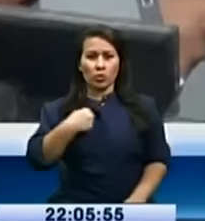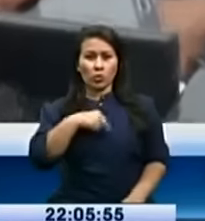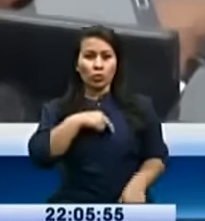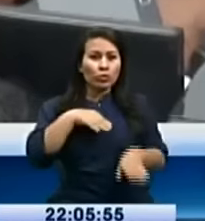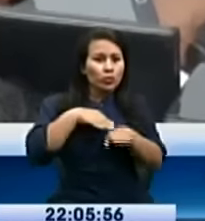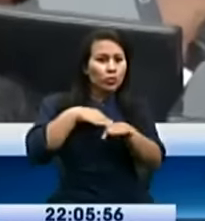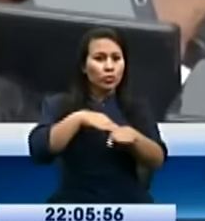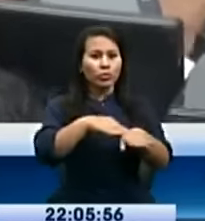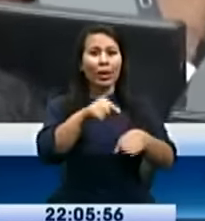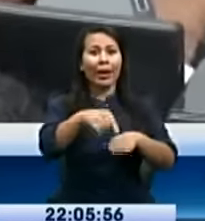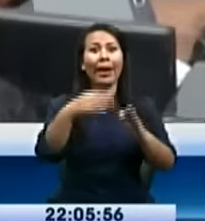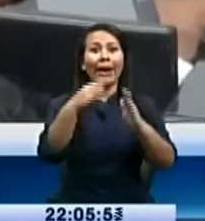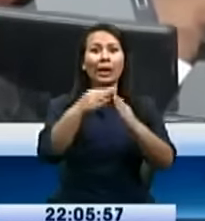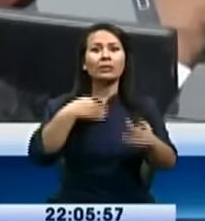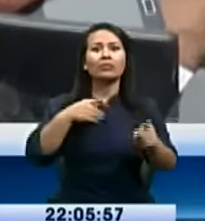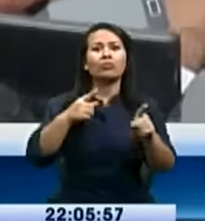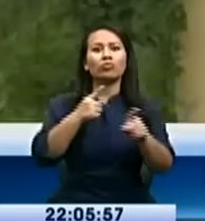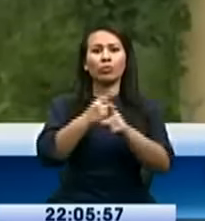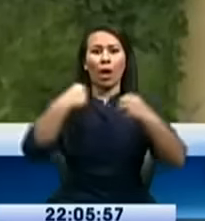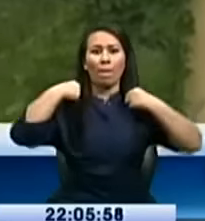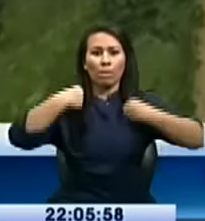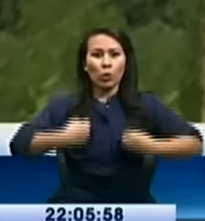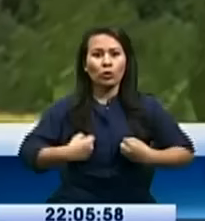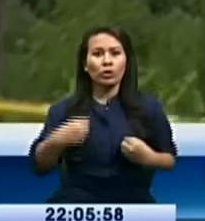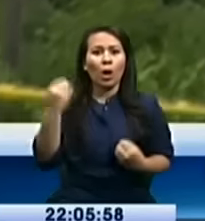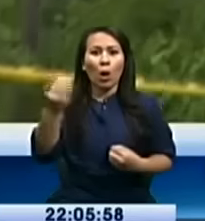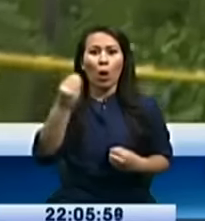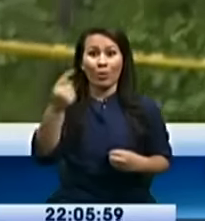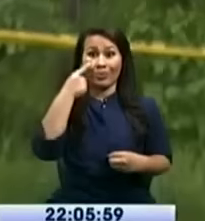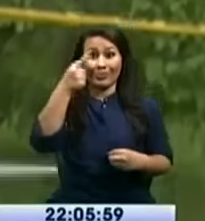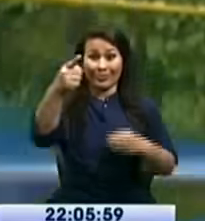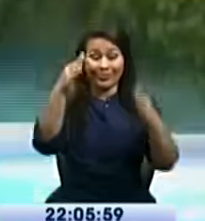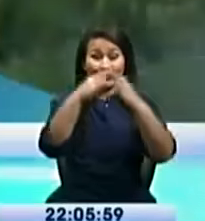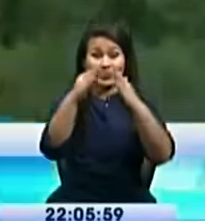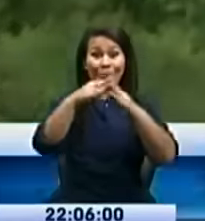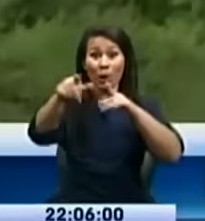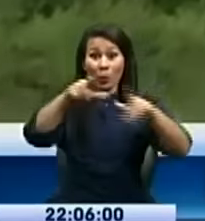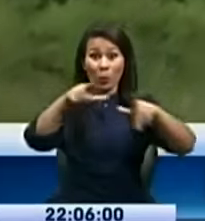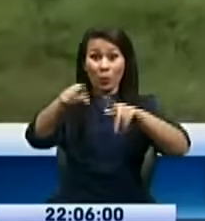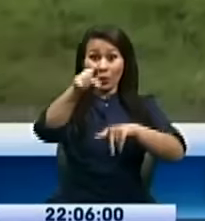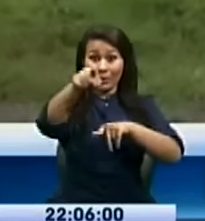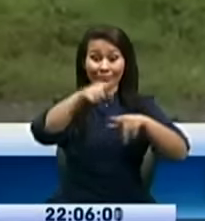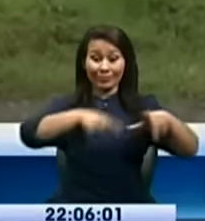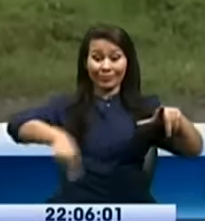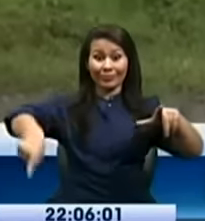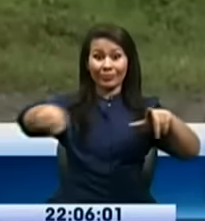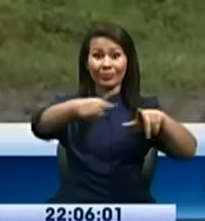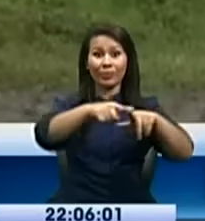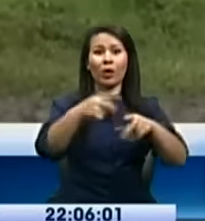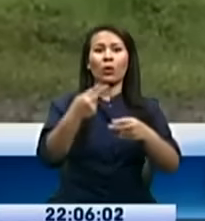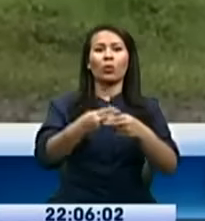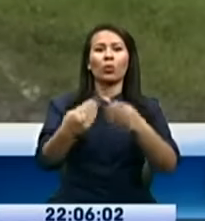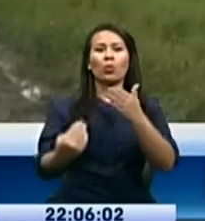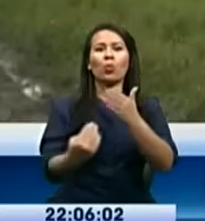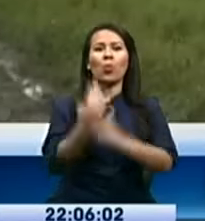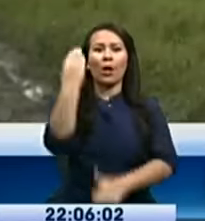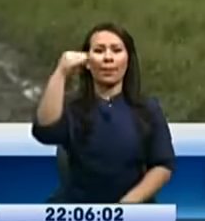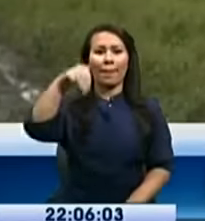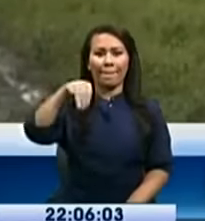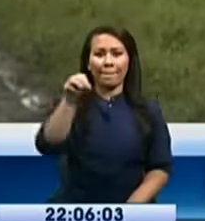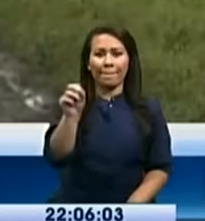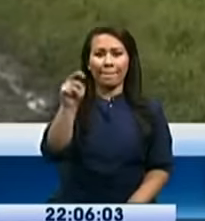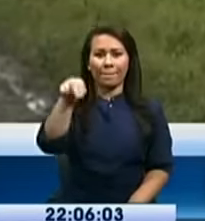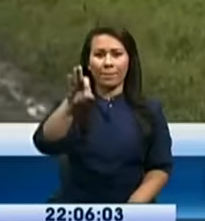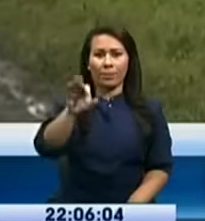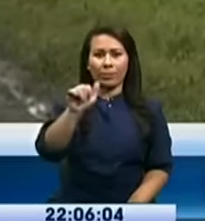encontraron las pertenencias, algunas pertenencias. En un pequeño recorrido acudimos hasta el sector denominado Nueva Montañita. Allí